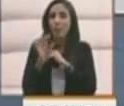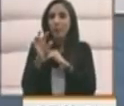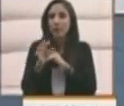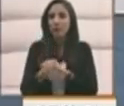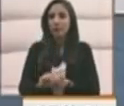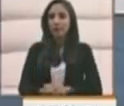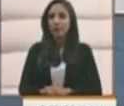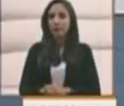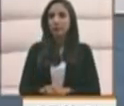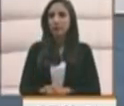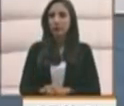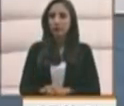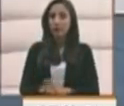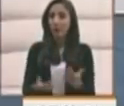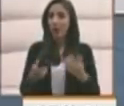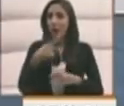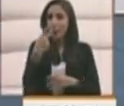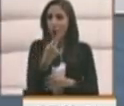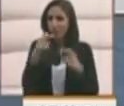es que ya esto no es política.